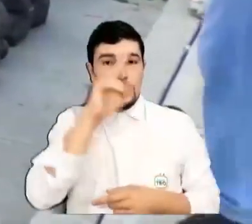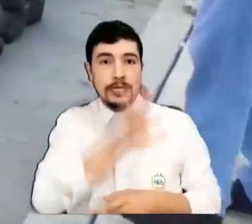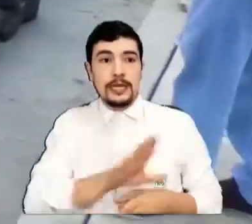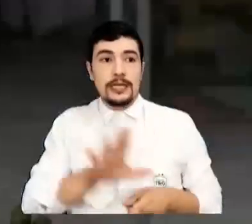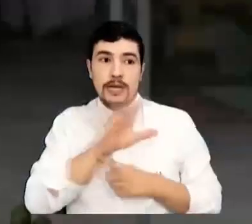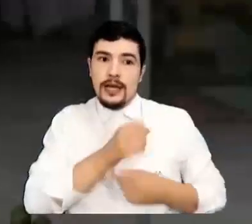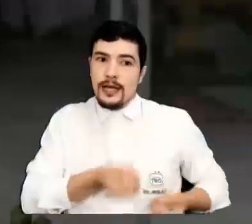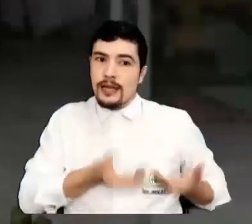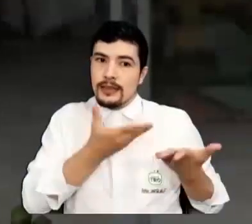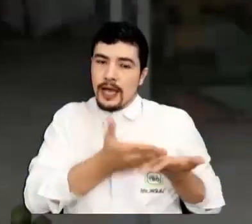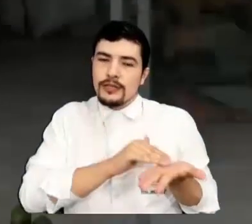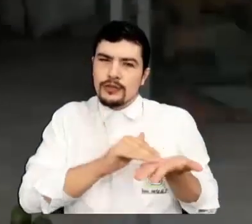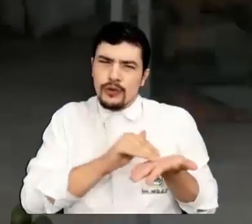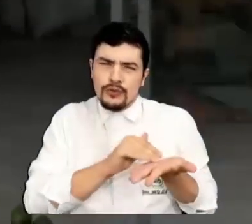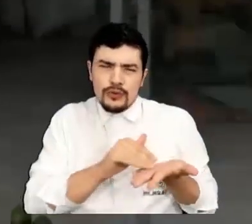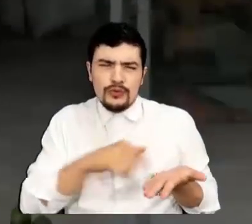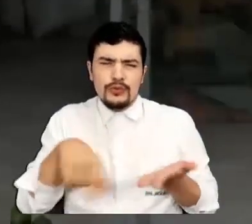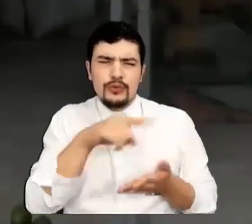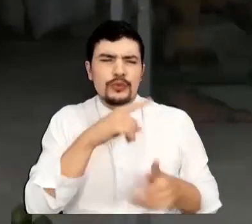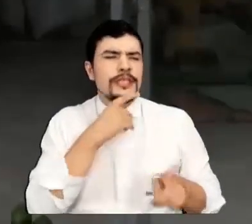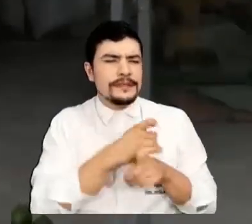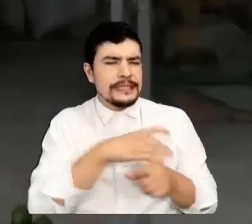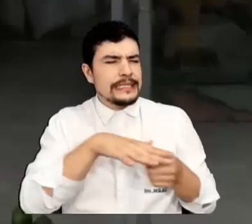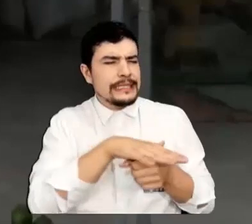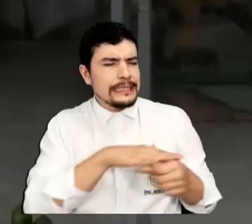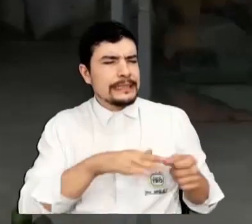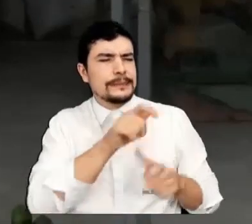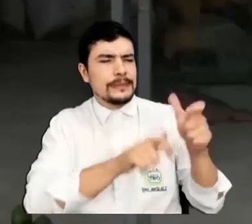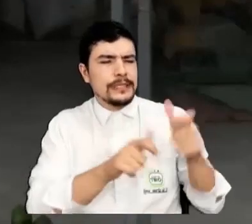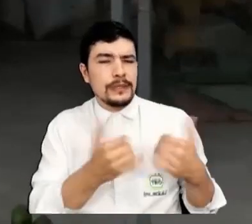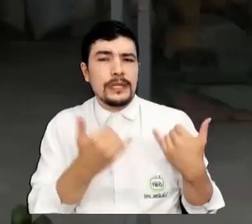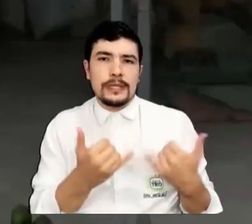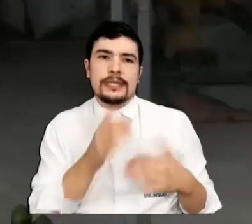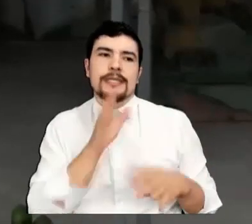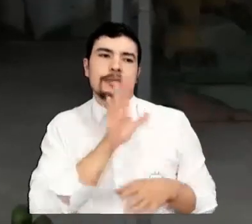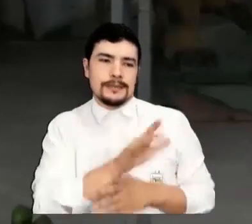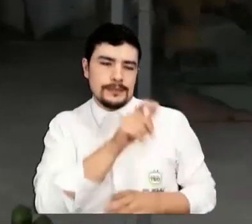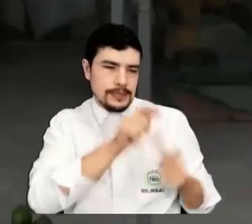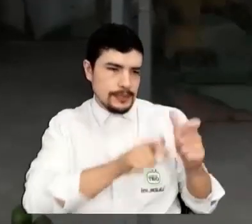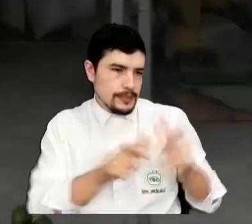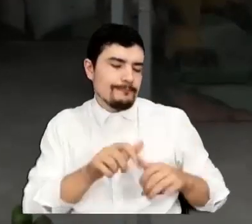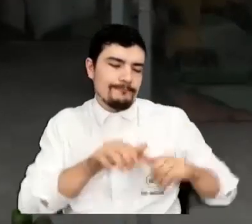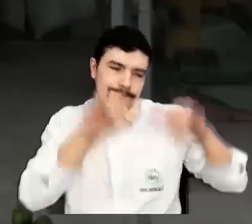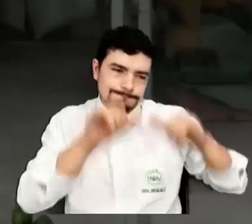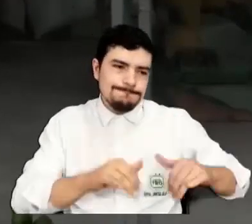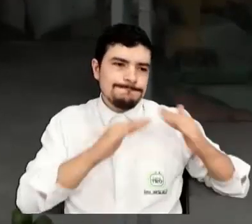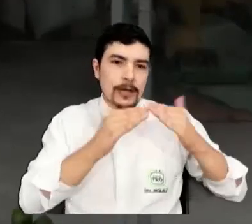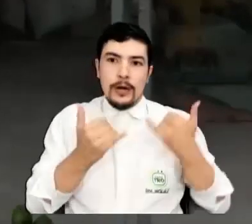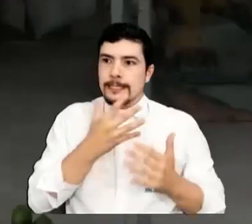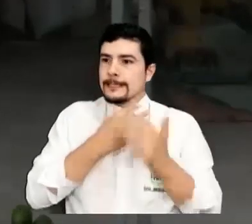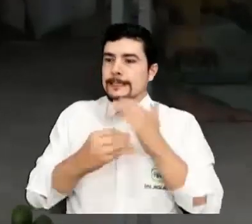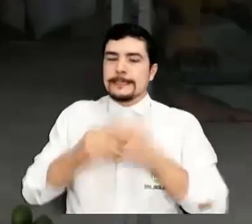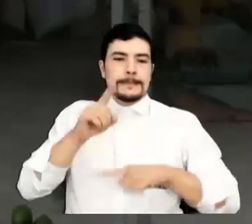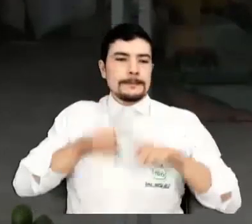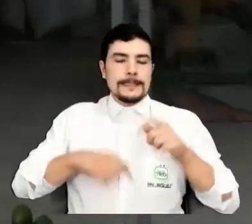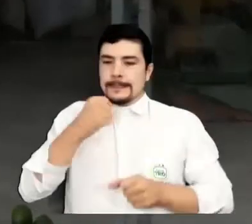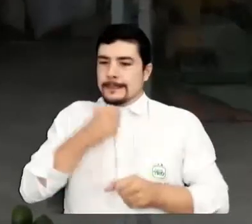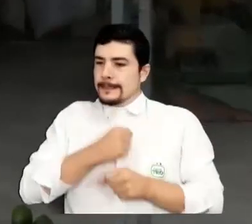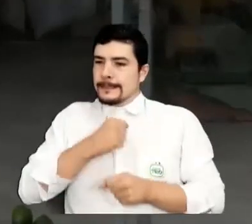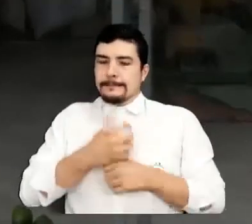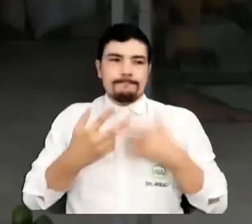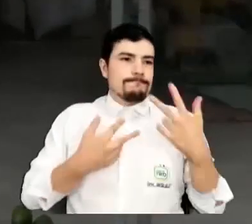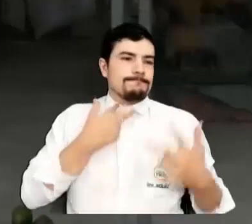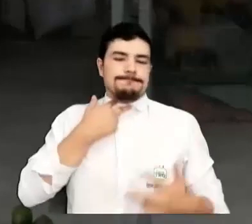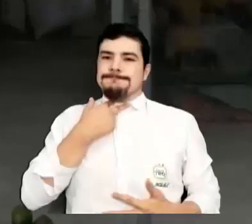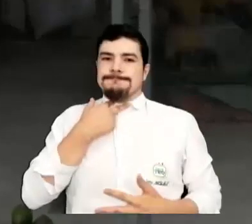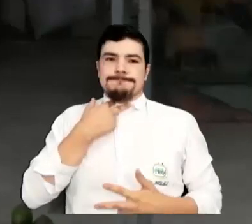trabajar. Vamos a entregar a un grupo de familias que realmente están necesitadas, que no cuentan con